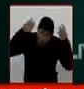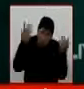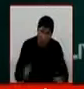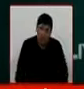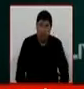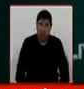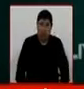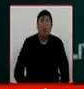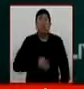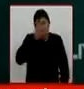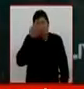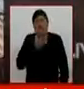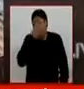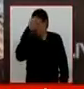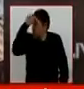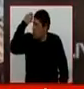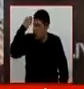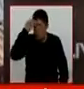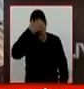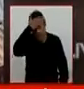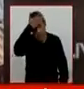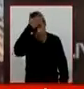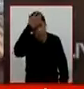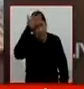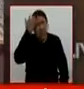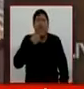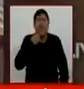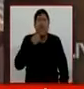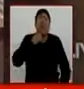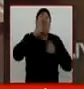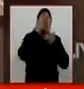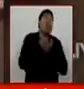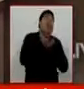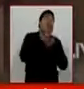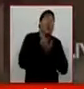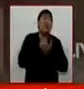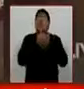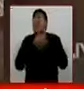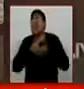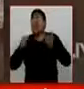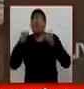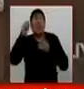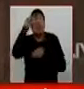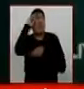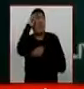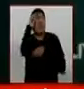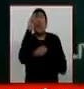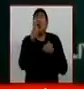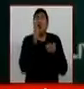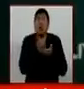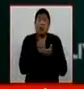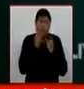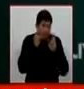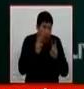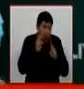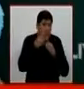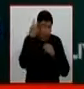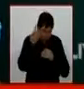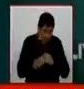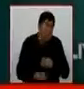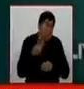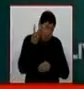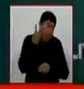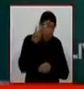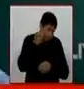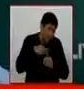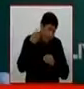Sí, de enojo. De enojado. Y lo único que se ve allá que dice, auxilio, guardia, guardia, así. ¿Usted vio la caída? Vi las caídas de